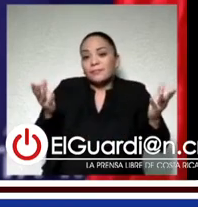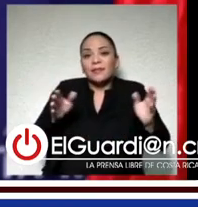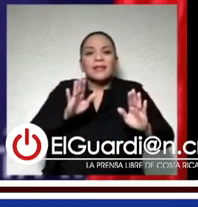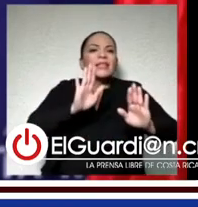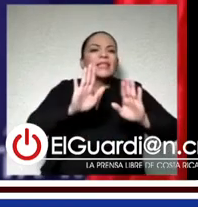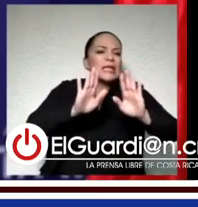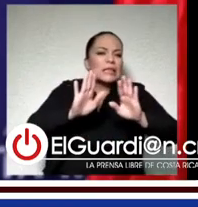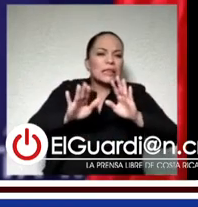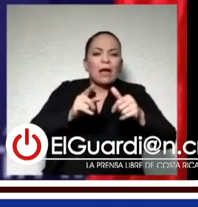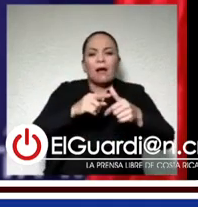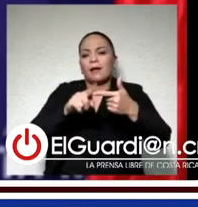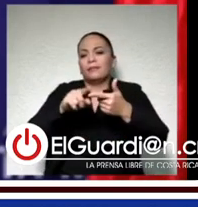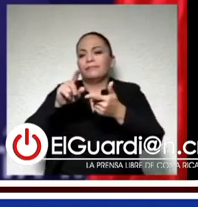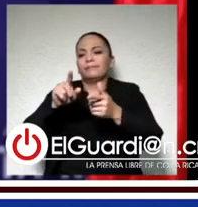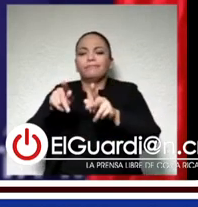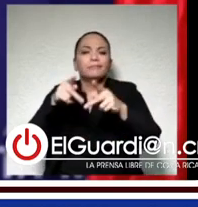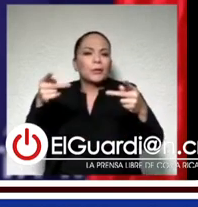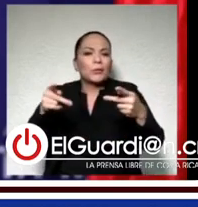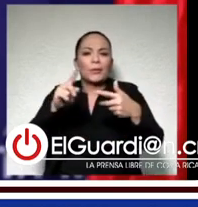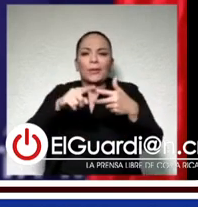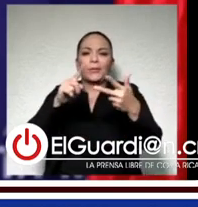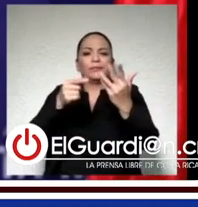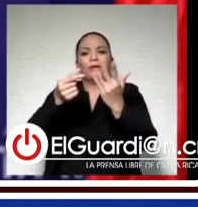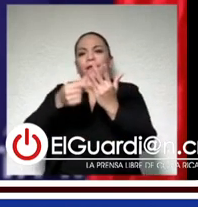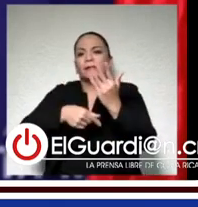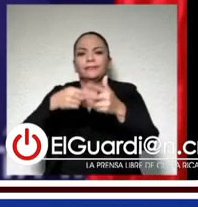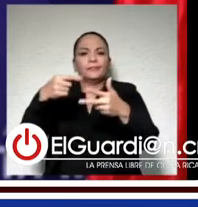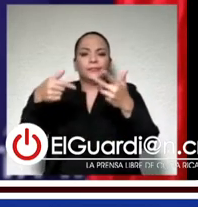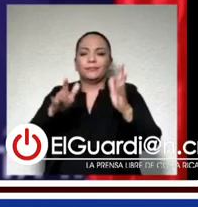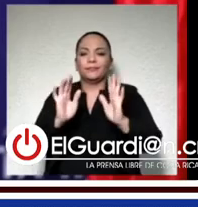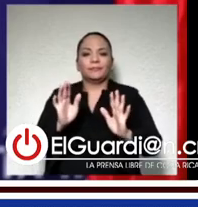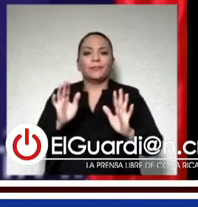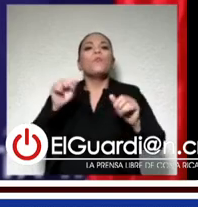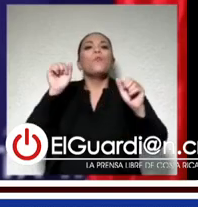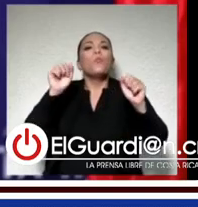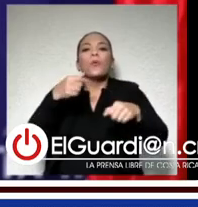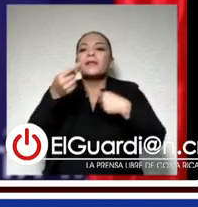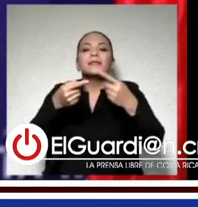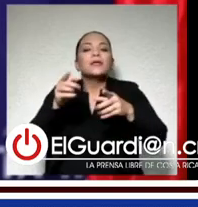digital, impreso o lo que sea, de decir lo que quiera.